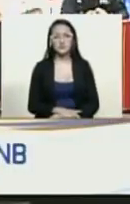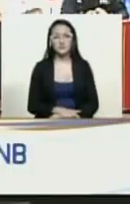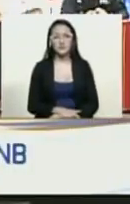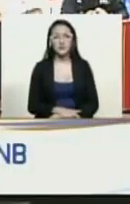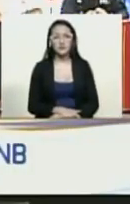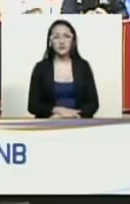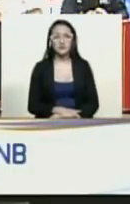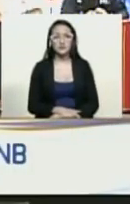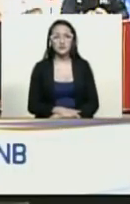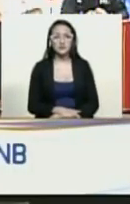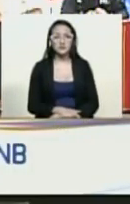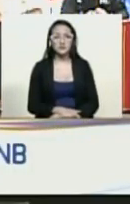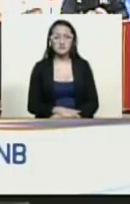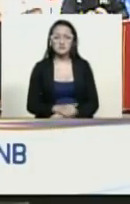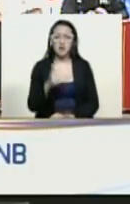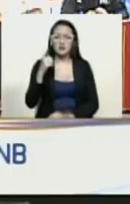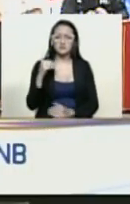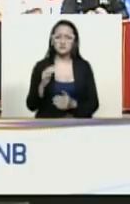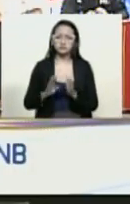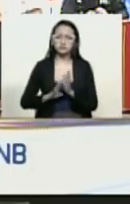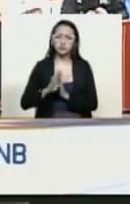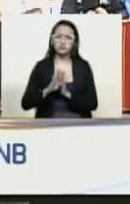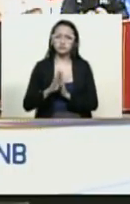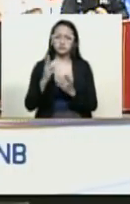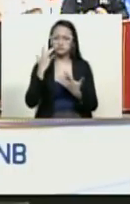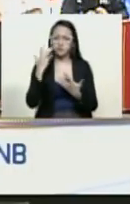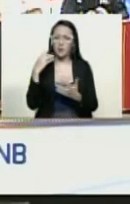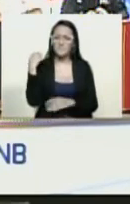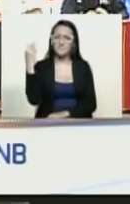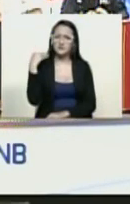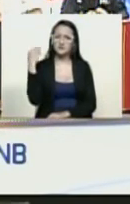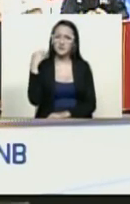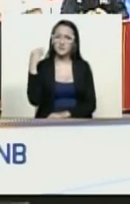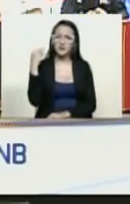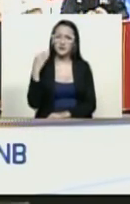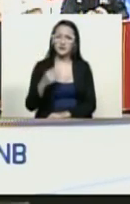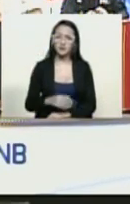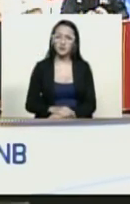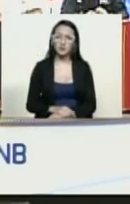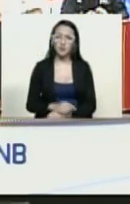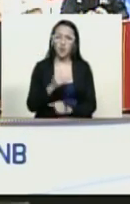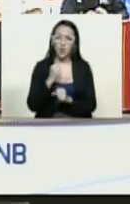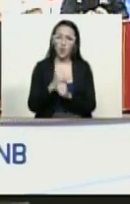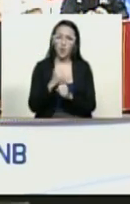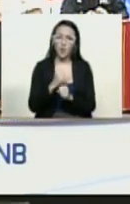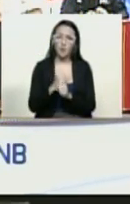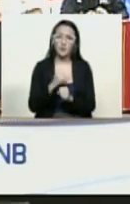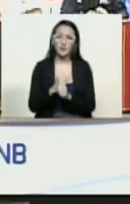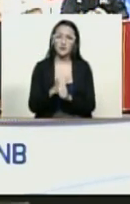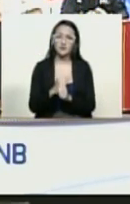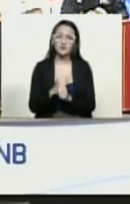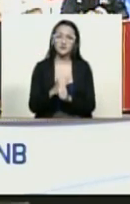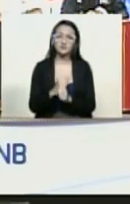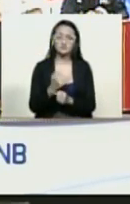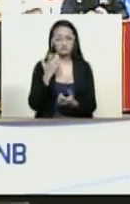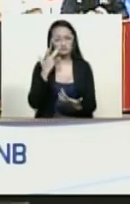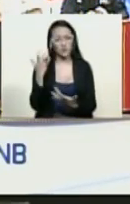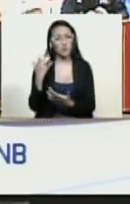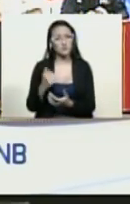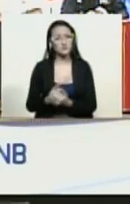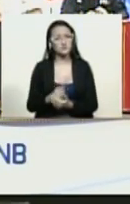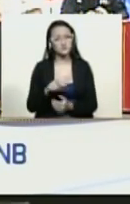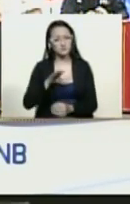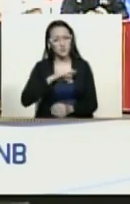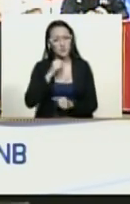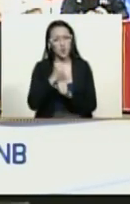Cada día que pasa se acrecienta su imagen, su pensamiento, su obra. Aquí está, esta es su